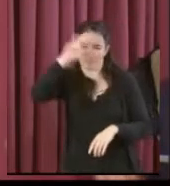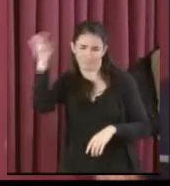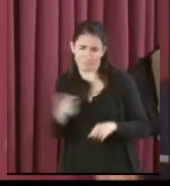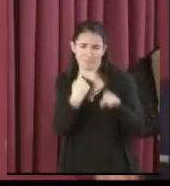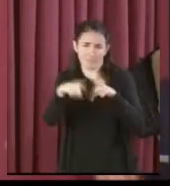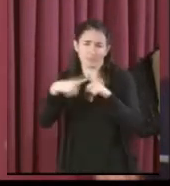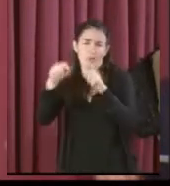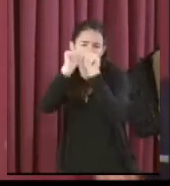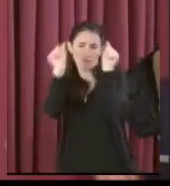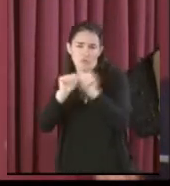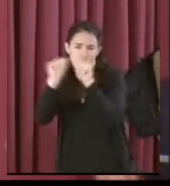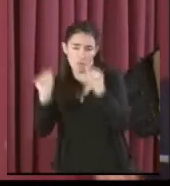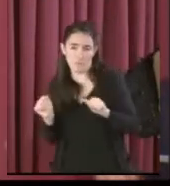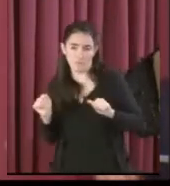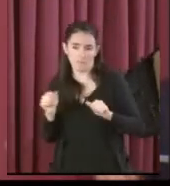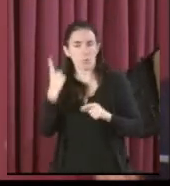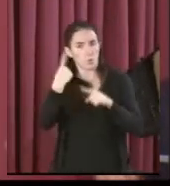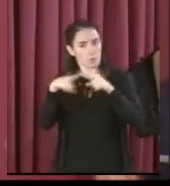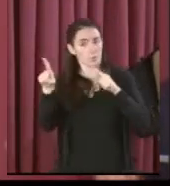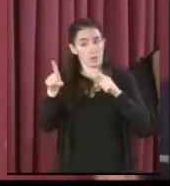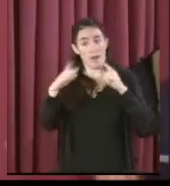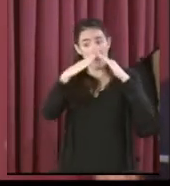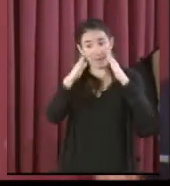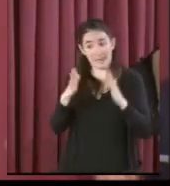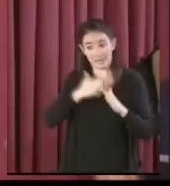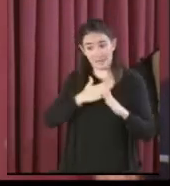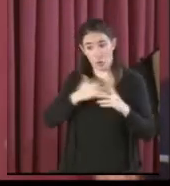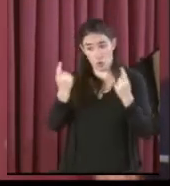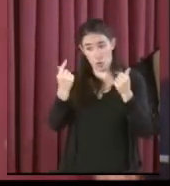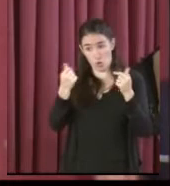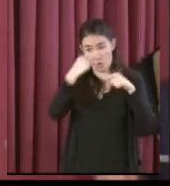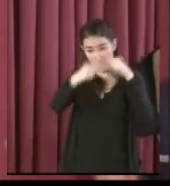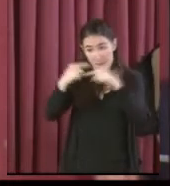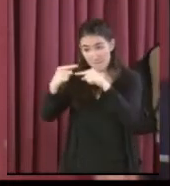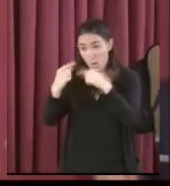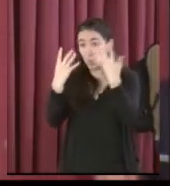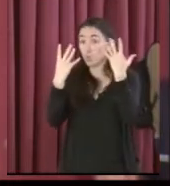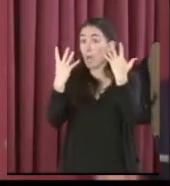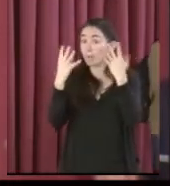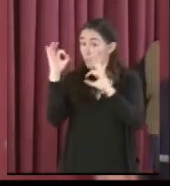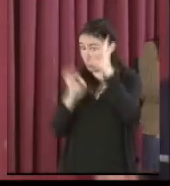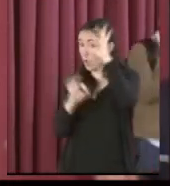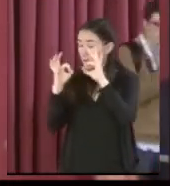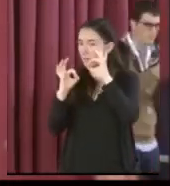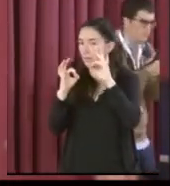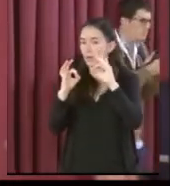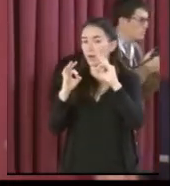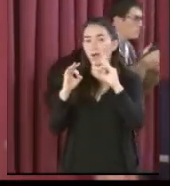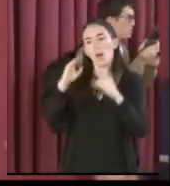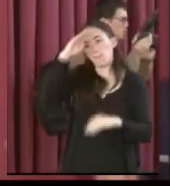Casi el 9% de los hogares riojanos son monoparentales, o dicho de otra manera, hay